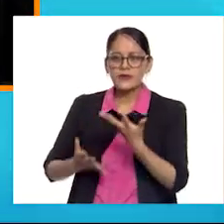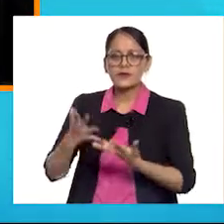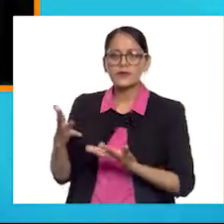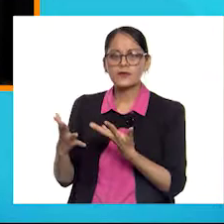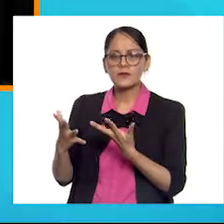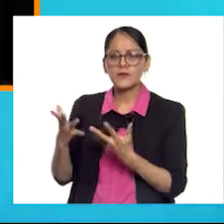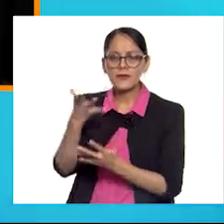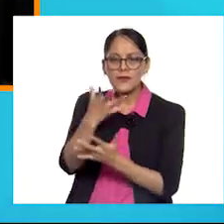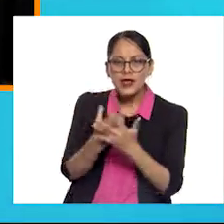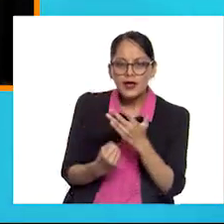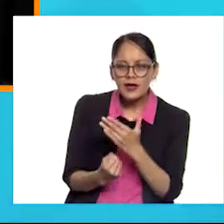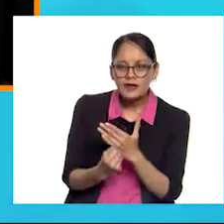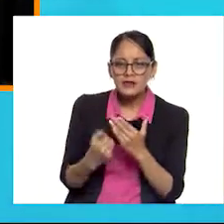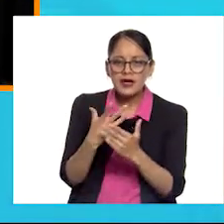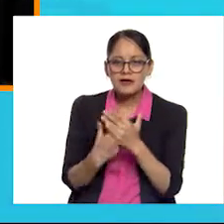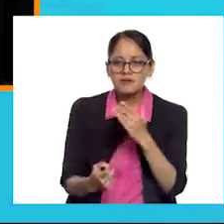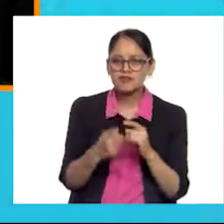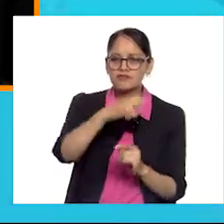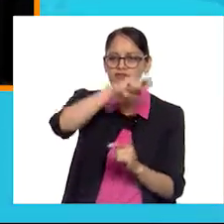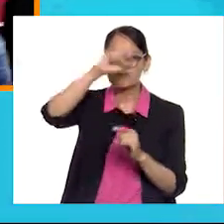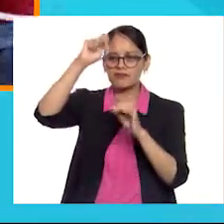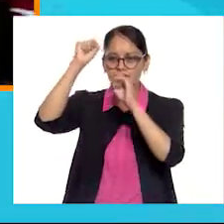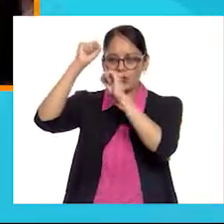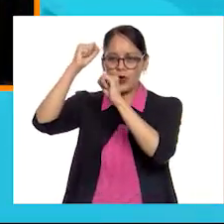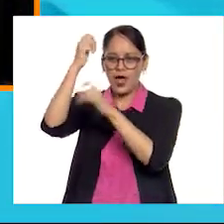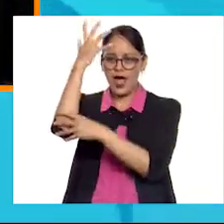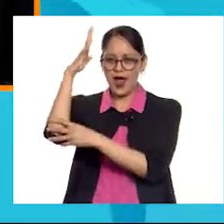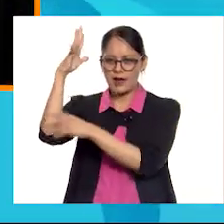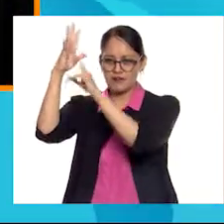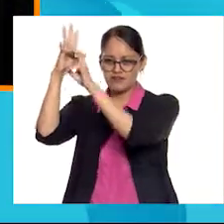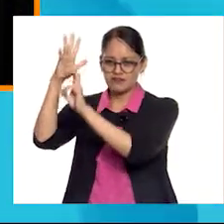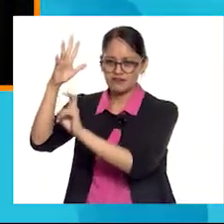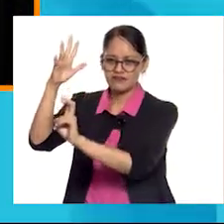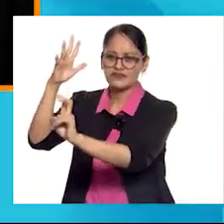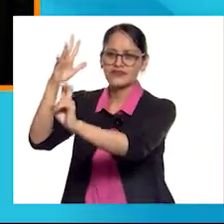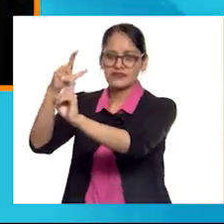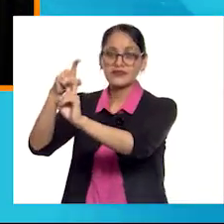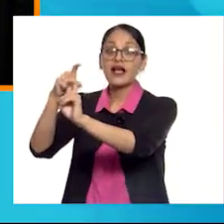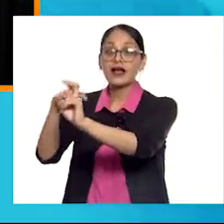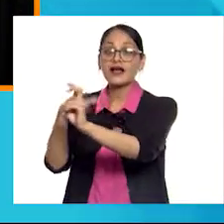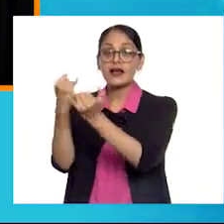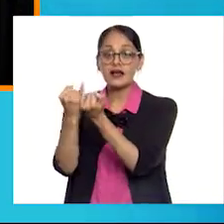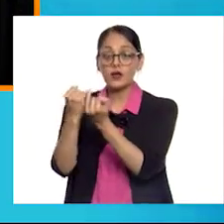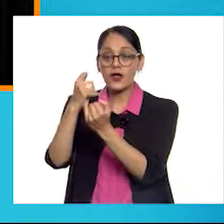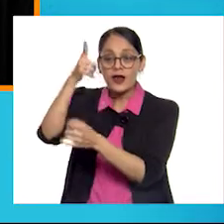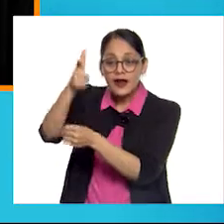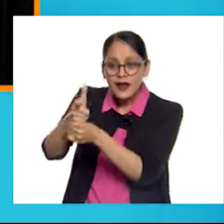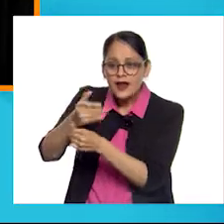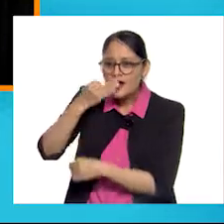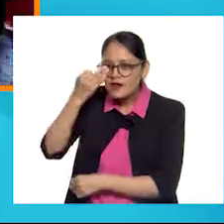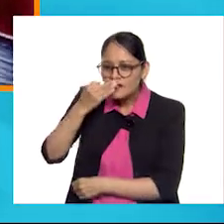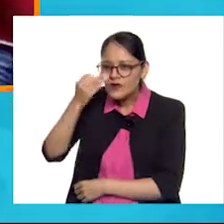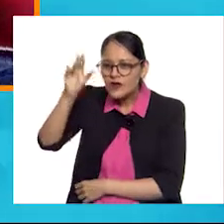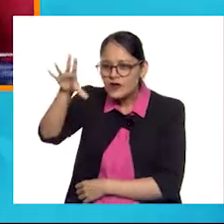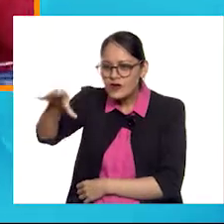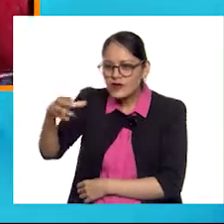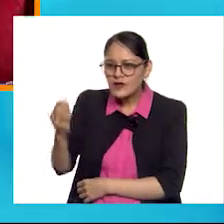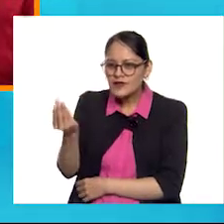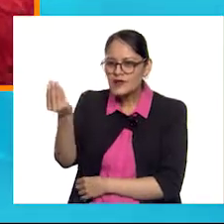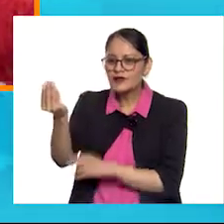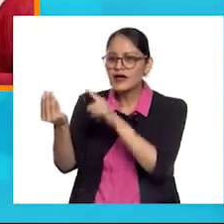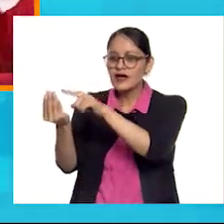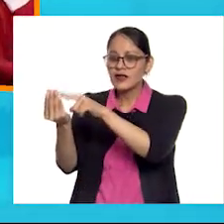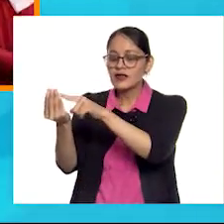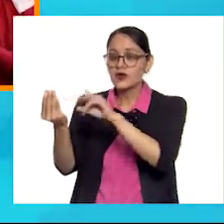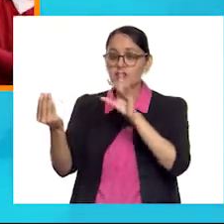que escapó por los aires colgado de la selva. Por fin encontró la flor en una grieta custodiada por